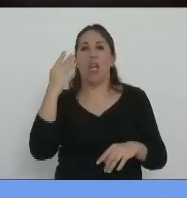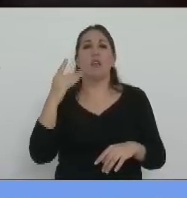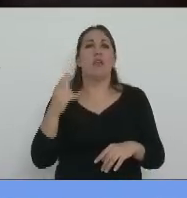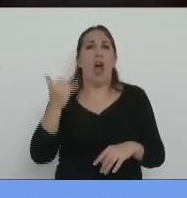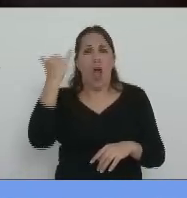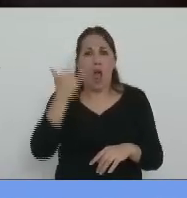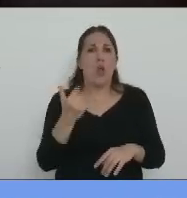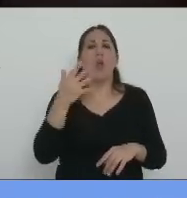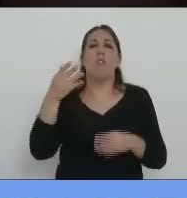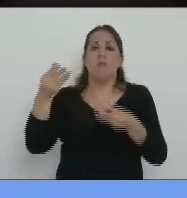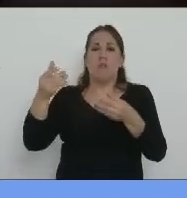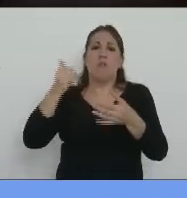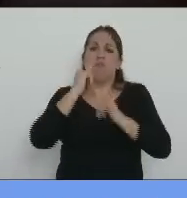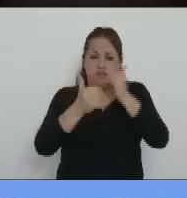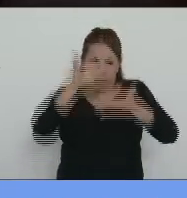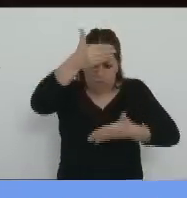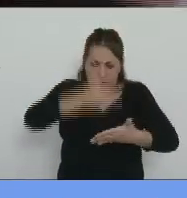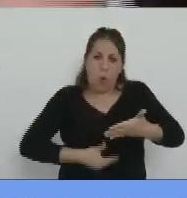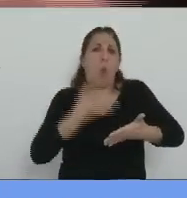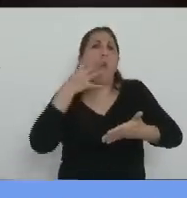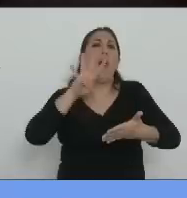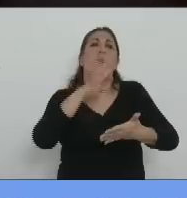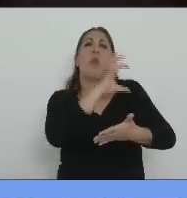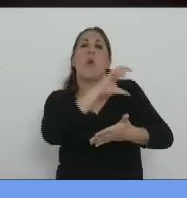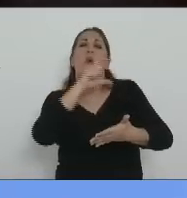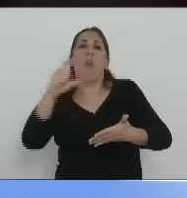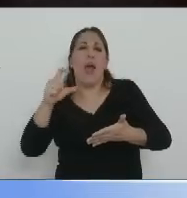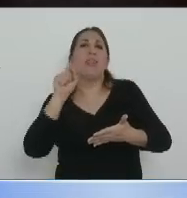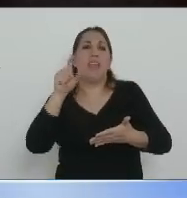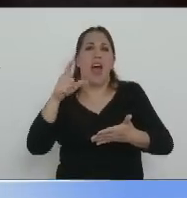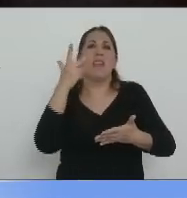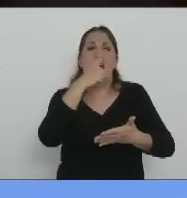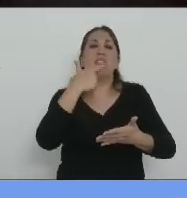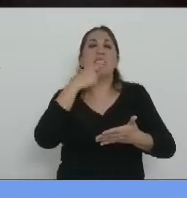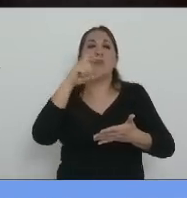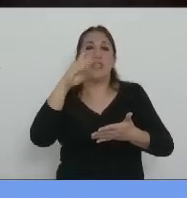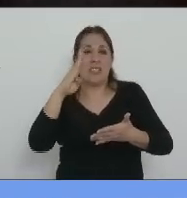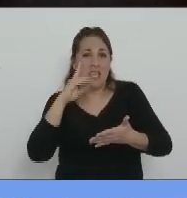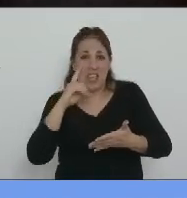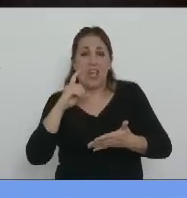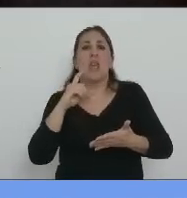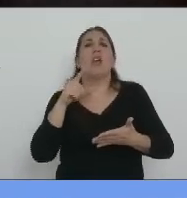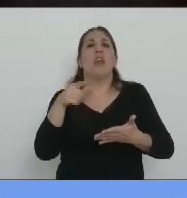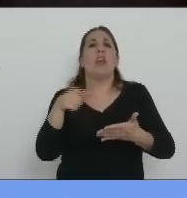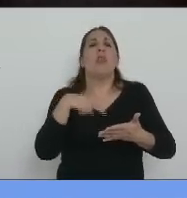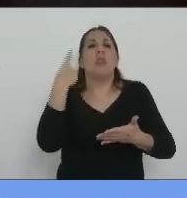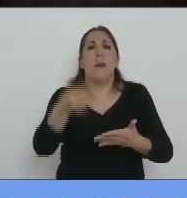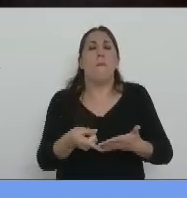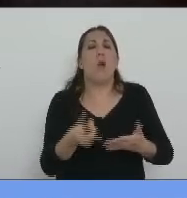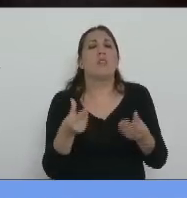de ley xvi y después vinieron 950 más de francia que hizo la gestión